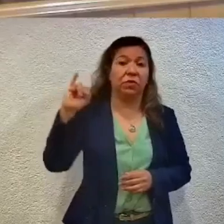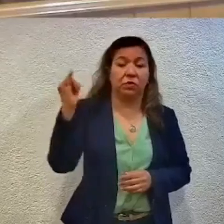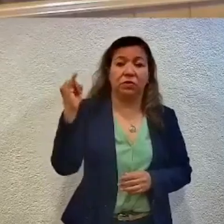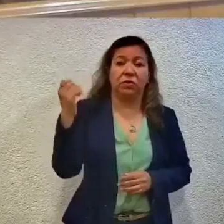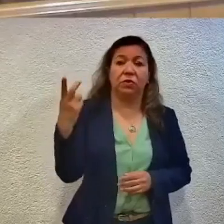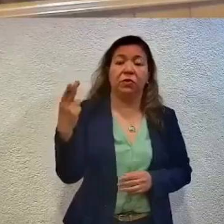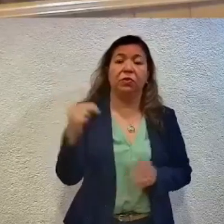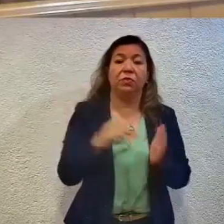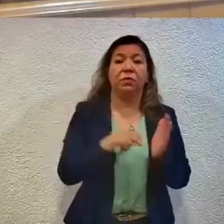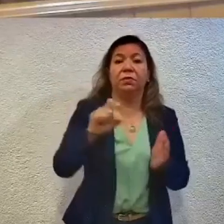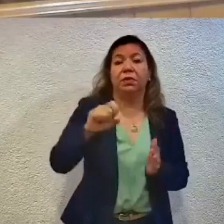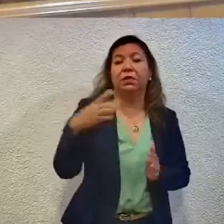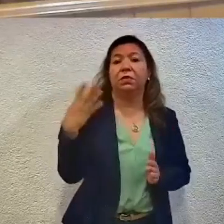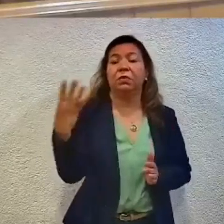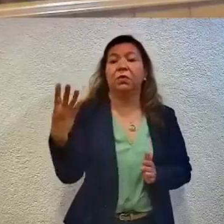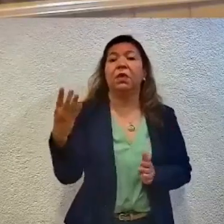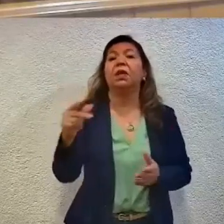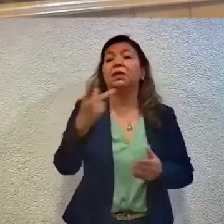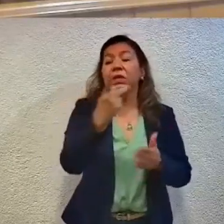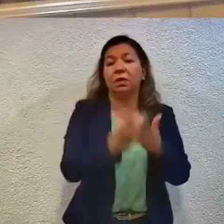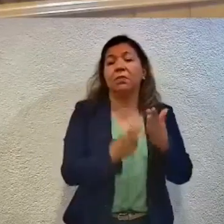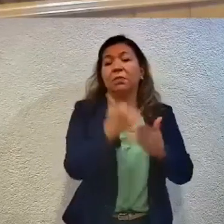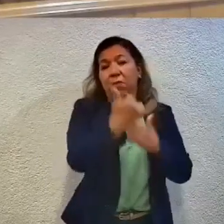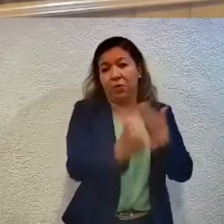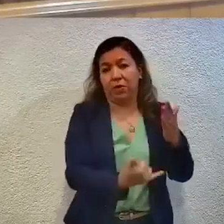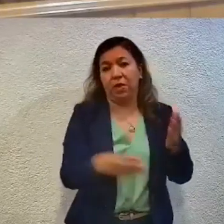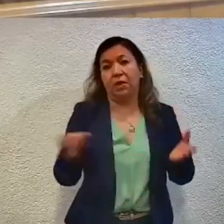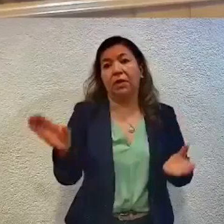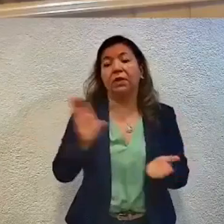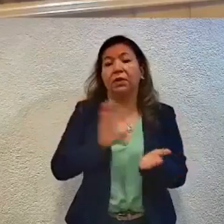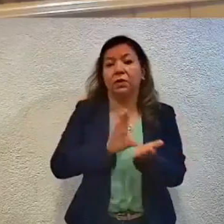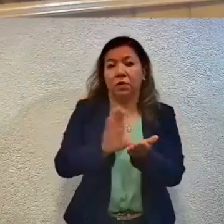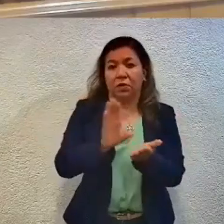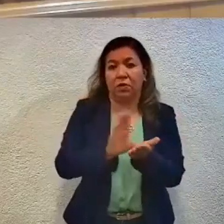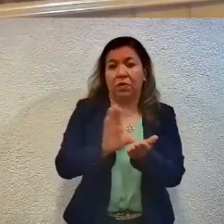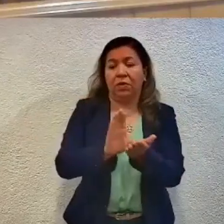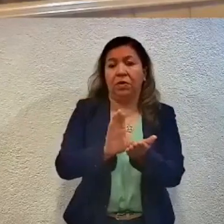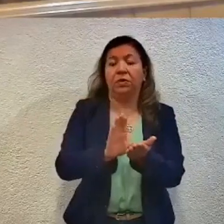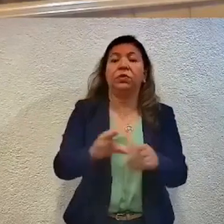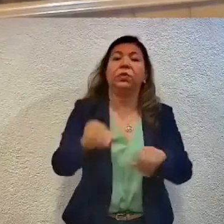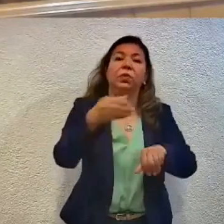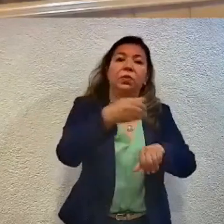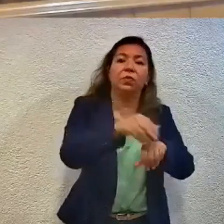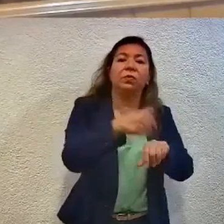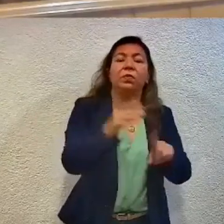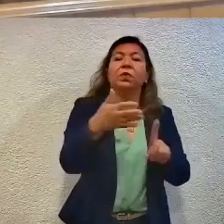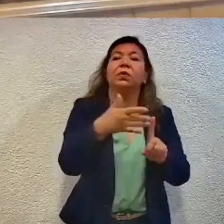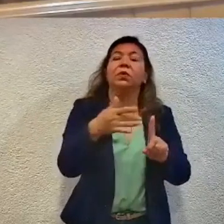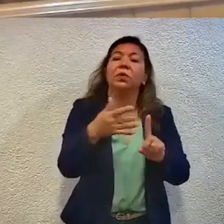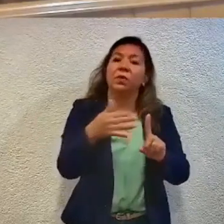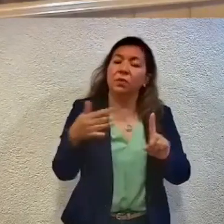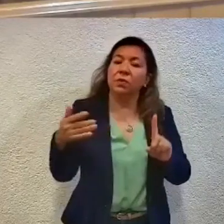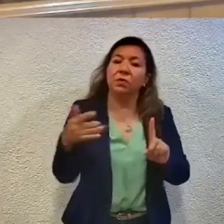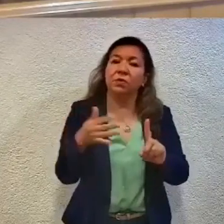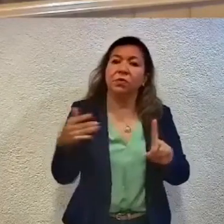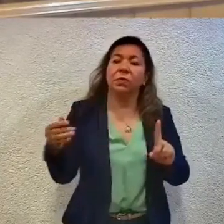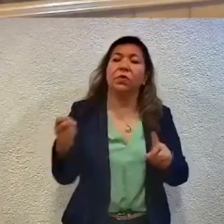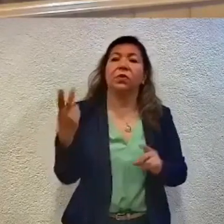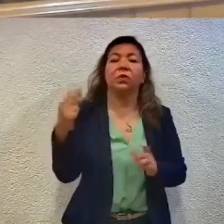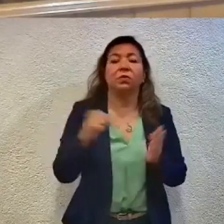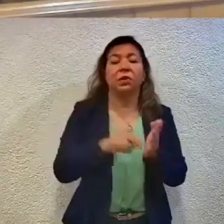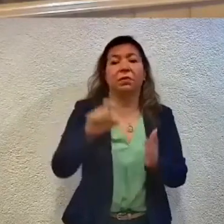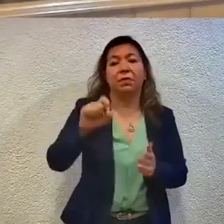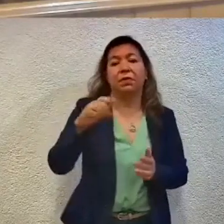principio, en el proyecto se propone acumular el expediente TEE-GEC, diagonal 224, diagonal 2024,